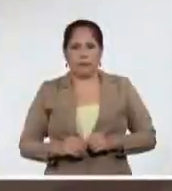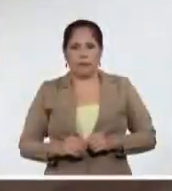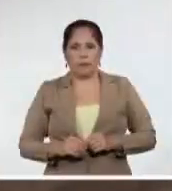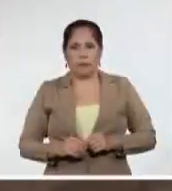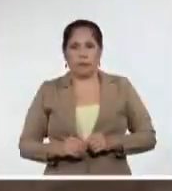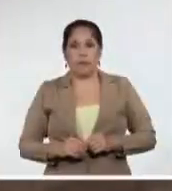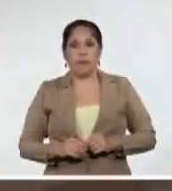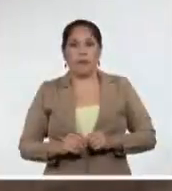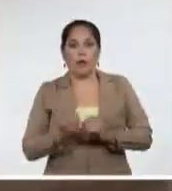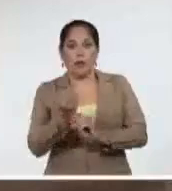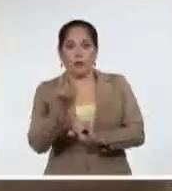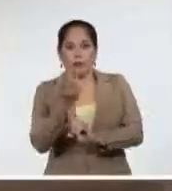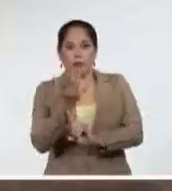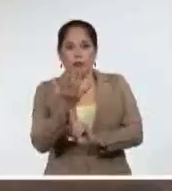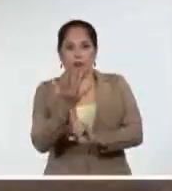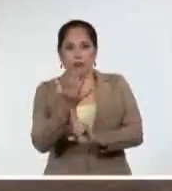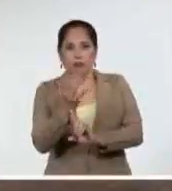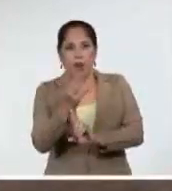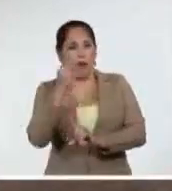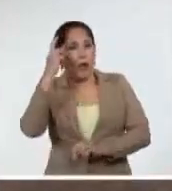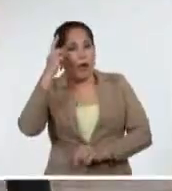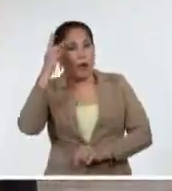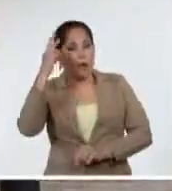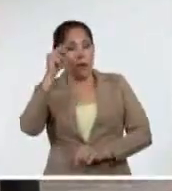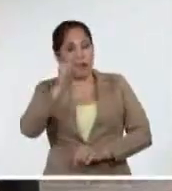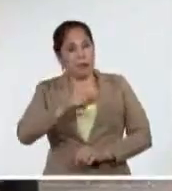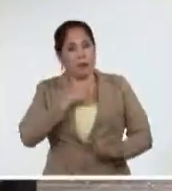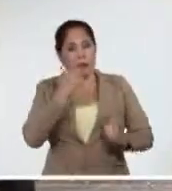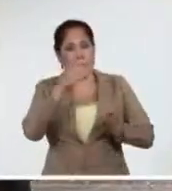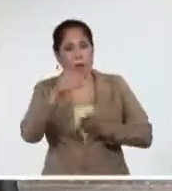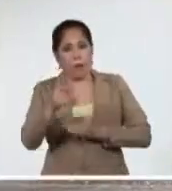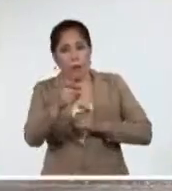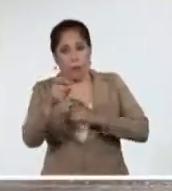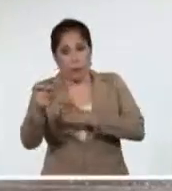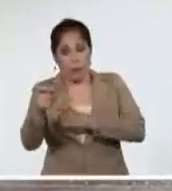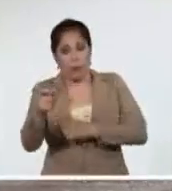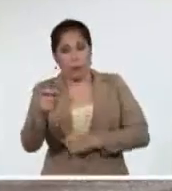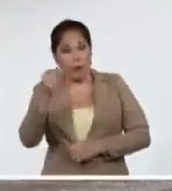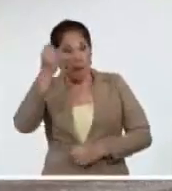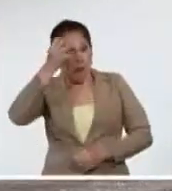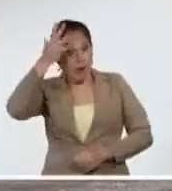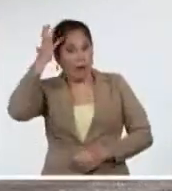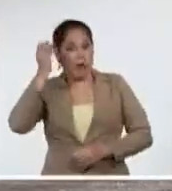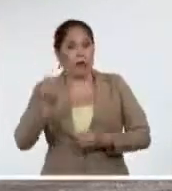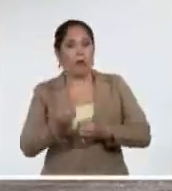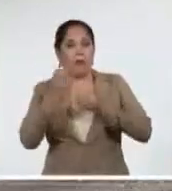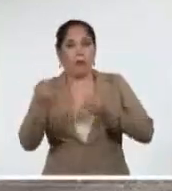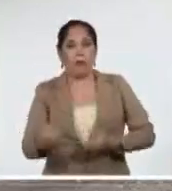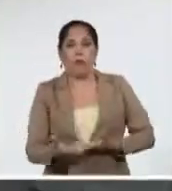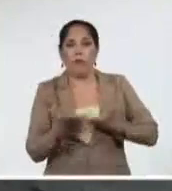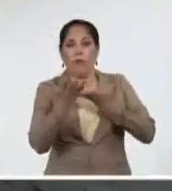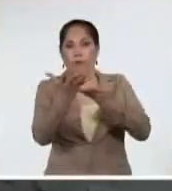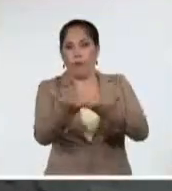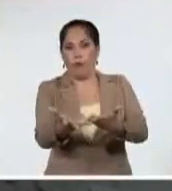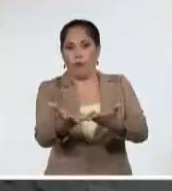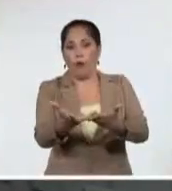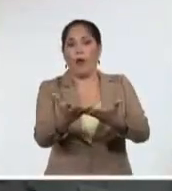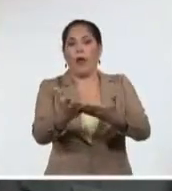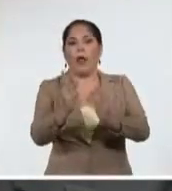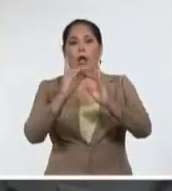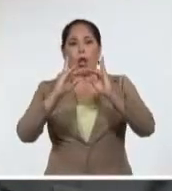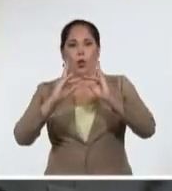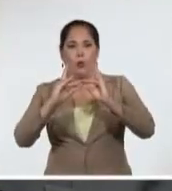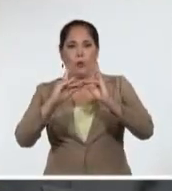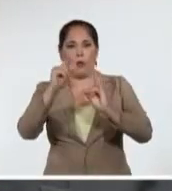Ante la llama eterna que perpetúa la memoria de los caídos, el jefe de Estado cubano depositó una ofrenda floral frente a la tumba del